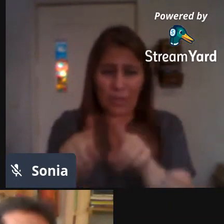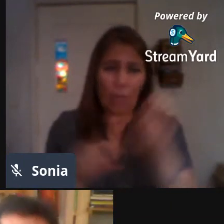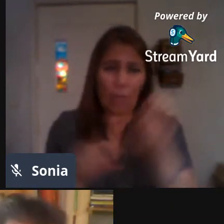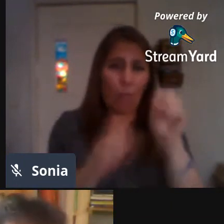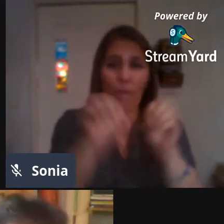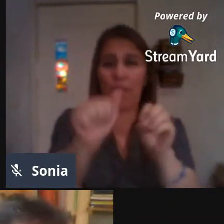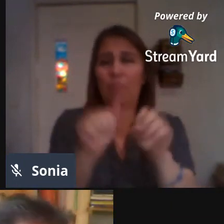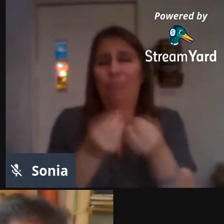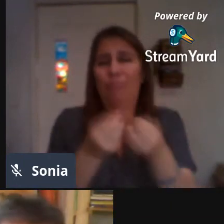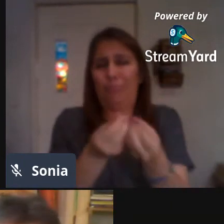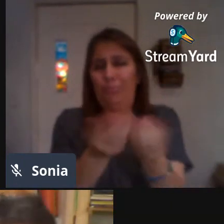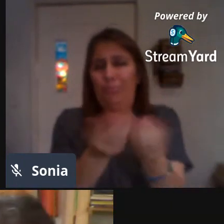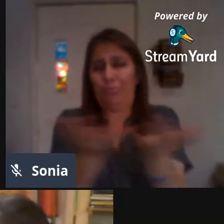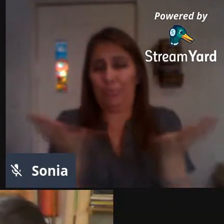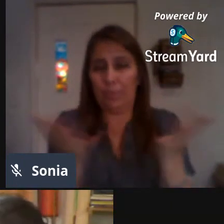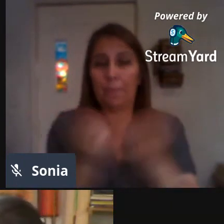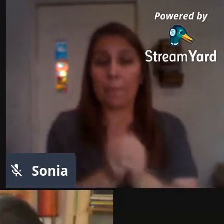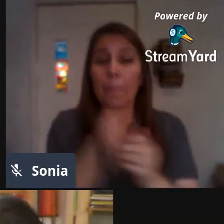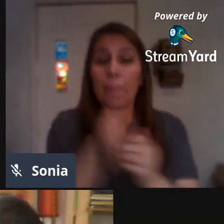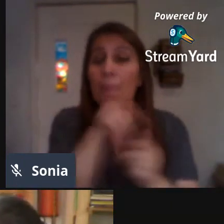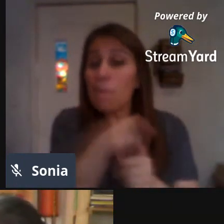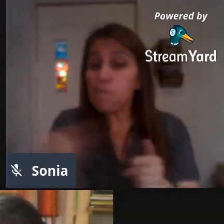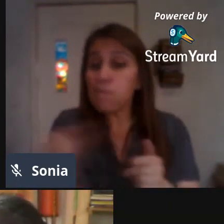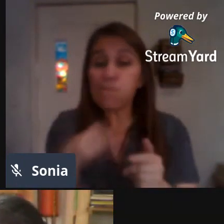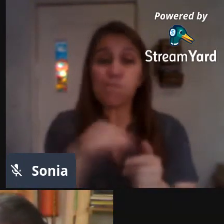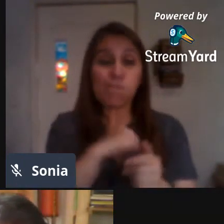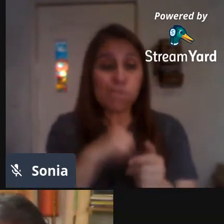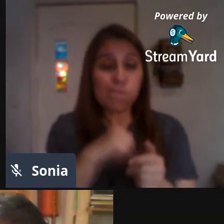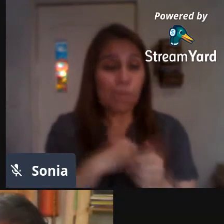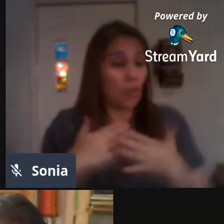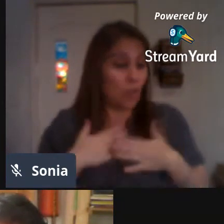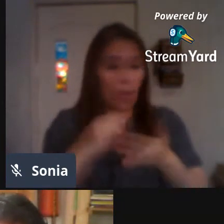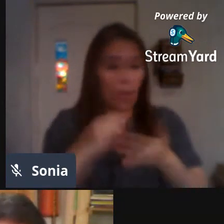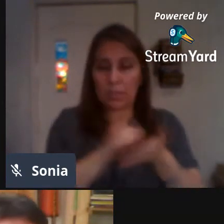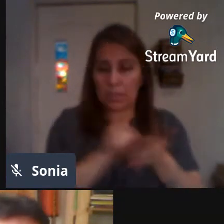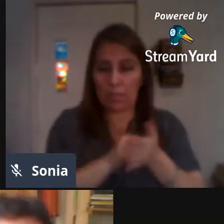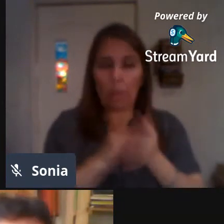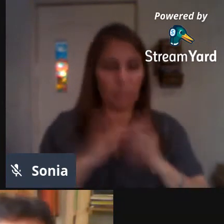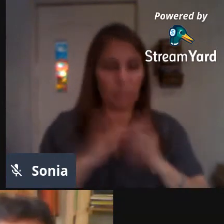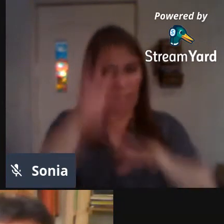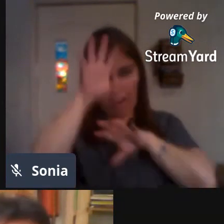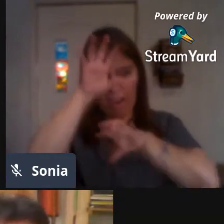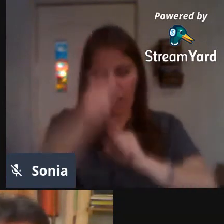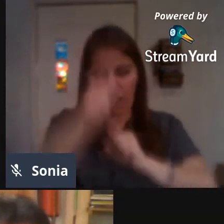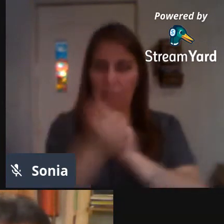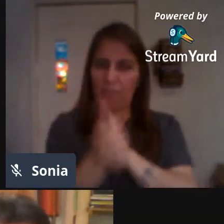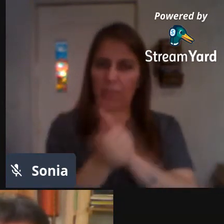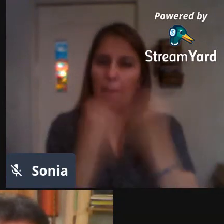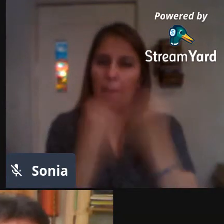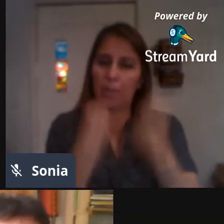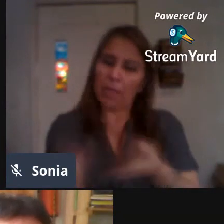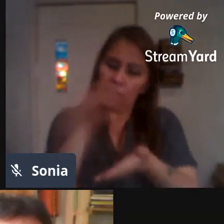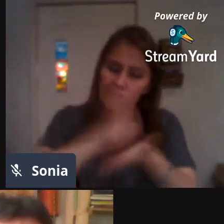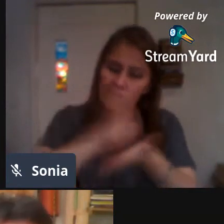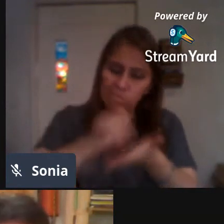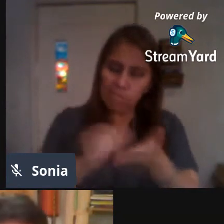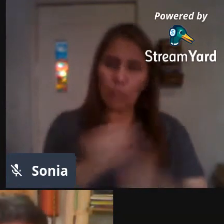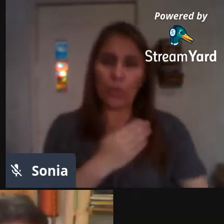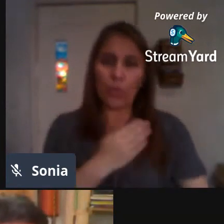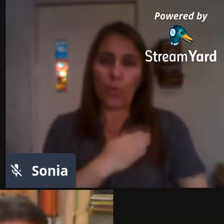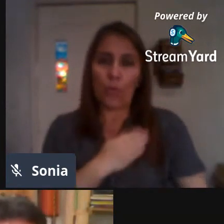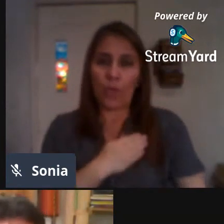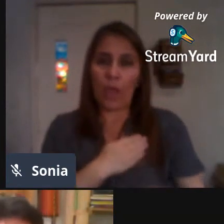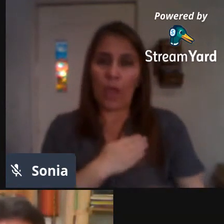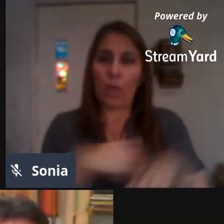escritores que tienen todo azul y su capacidad para hacer una novena escritorio su